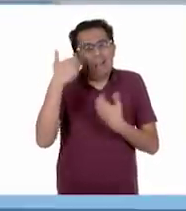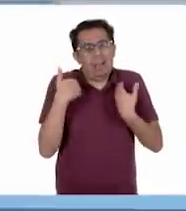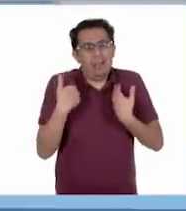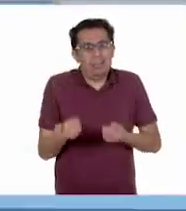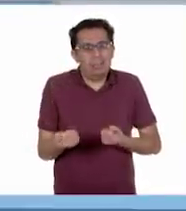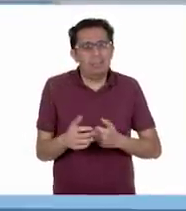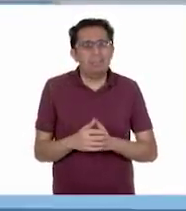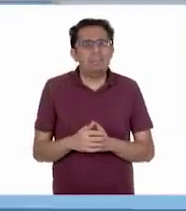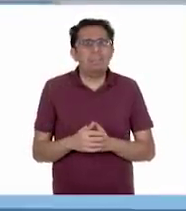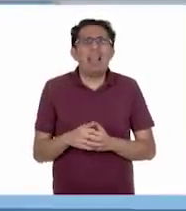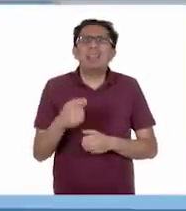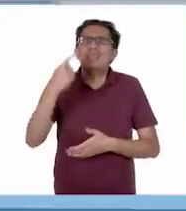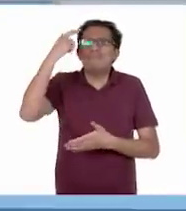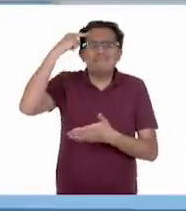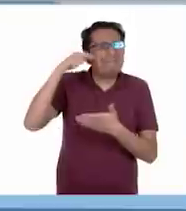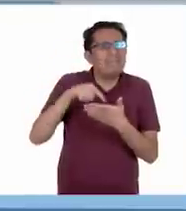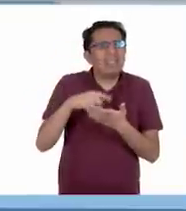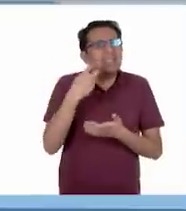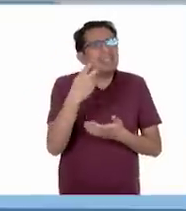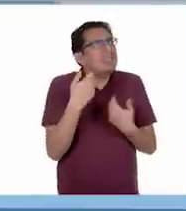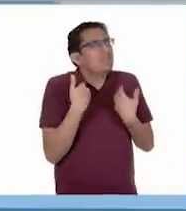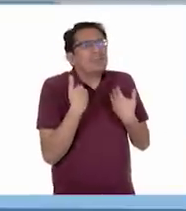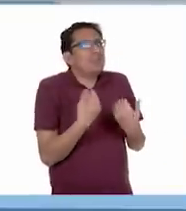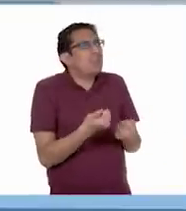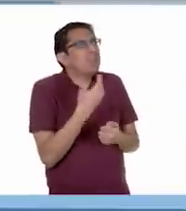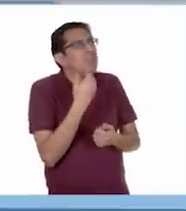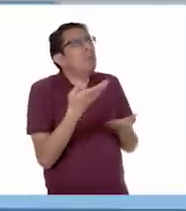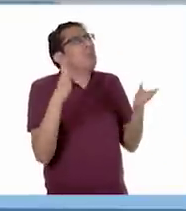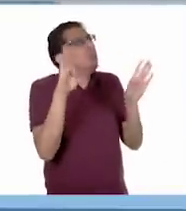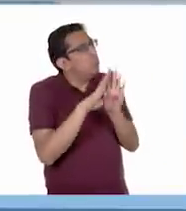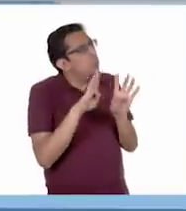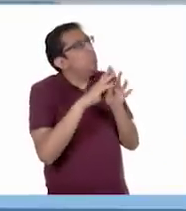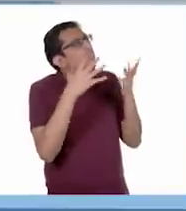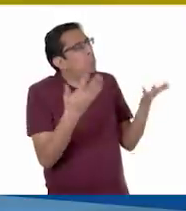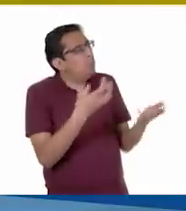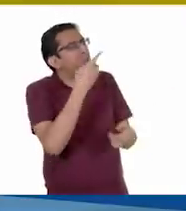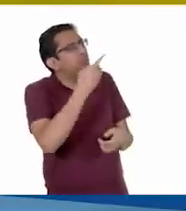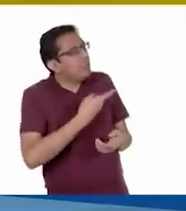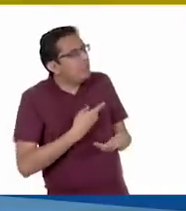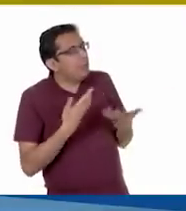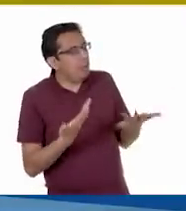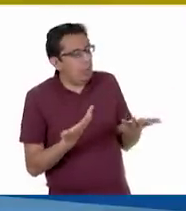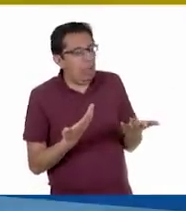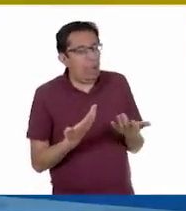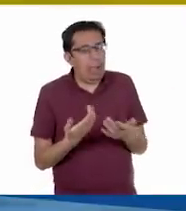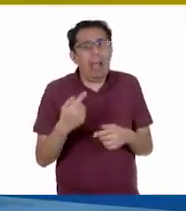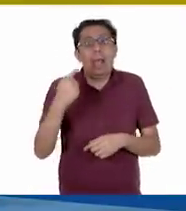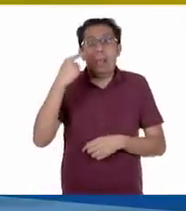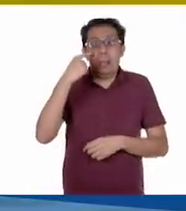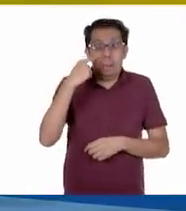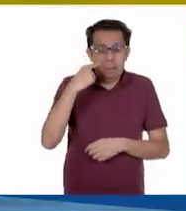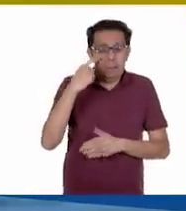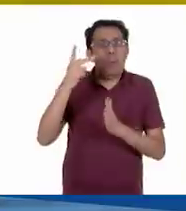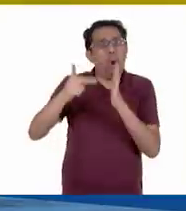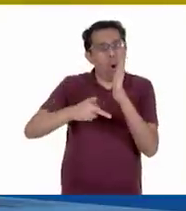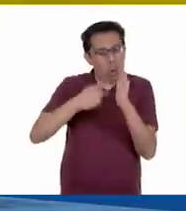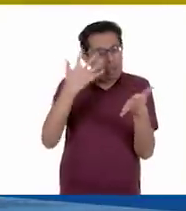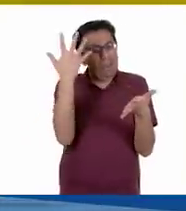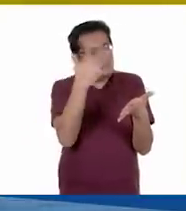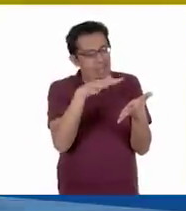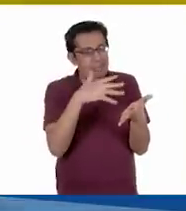esta parte no la entiendo muy bien, maestra. ¿Cómo hacemos eso? ¿Qué les parece si volvemos a leer el